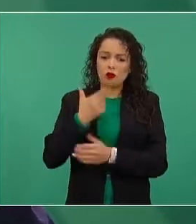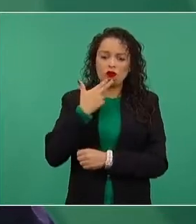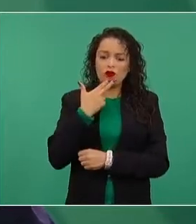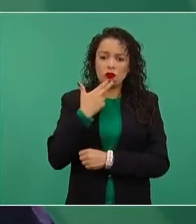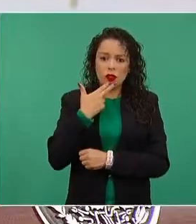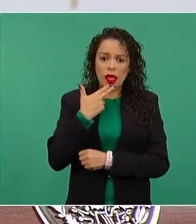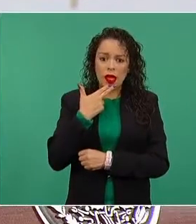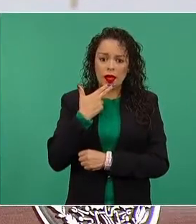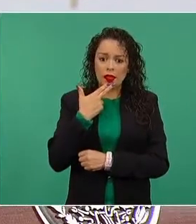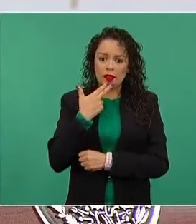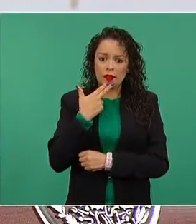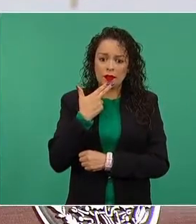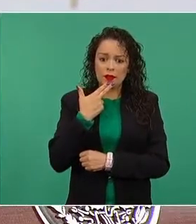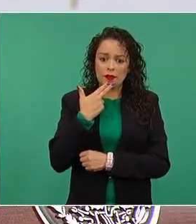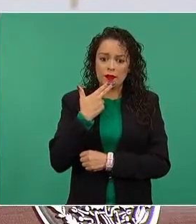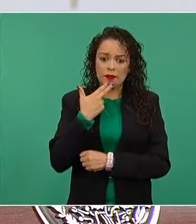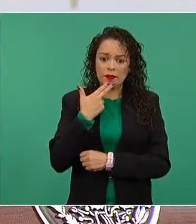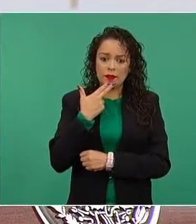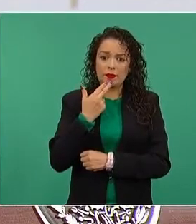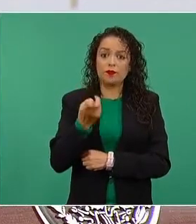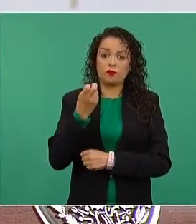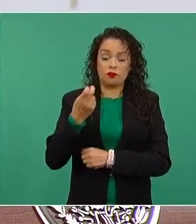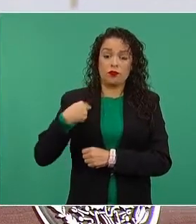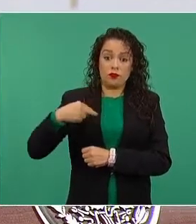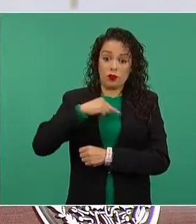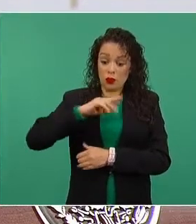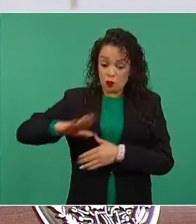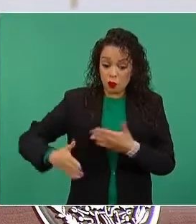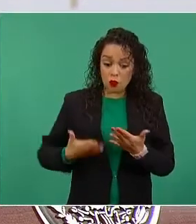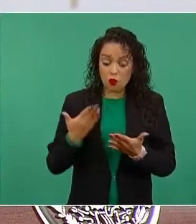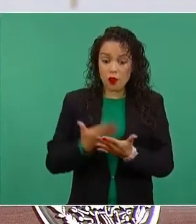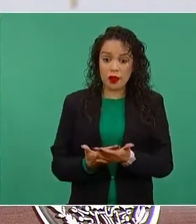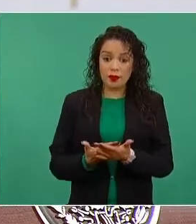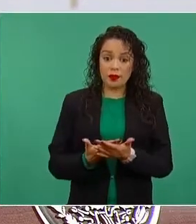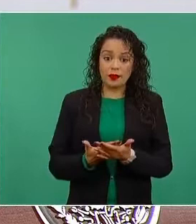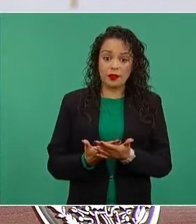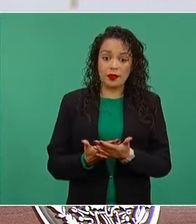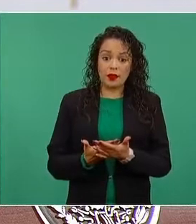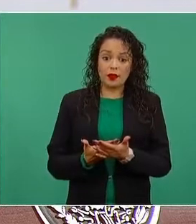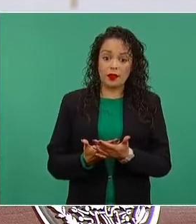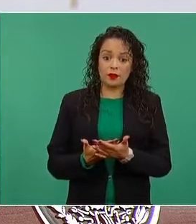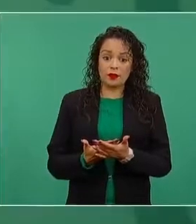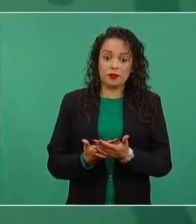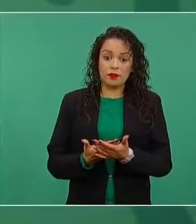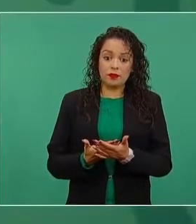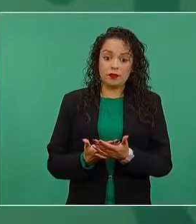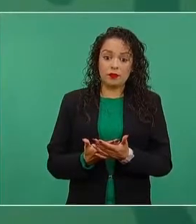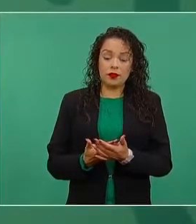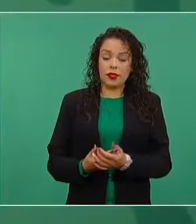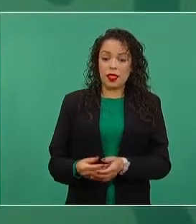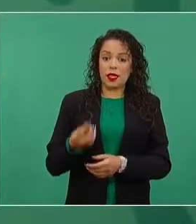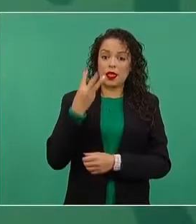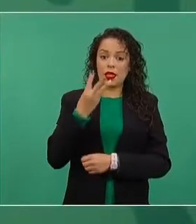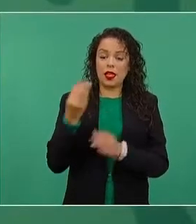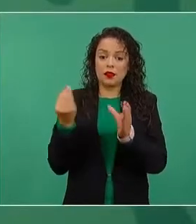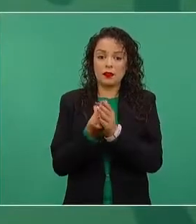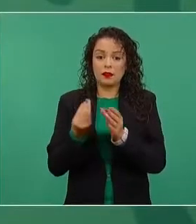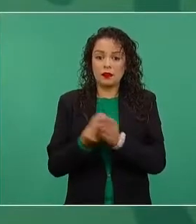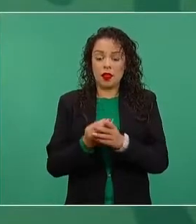lo que estamos planteando, el plan que se tiene son 3 tipos de plantas,